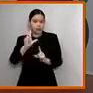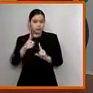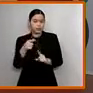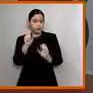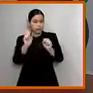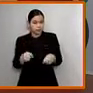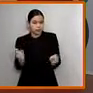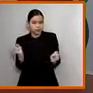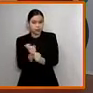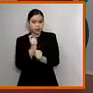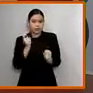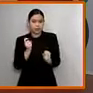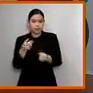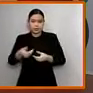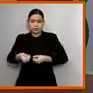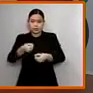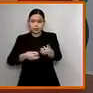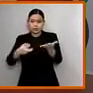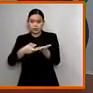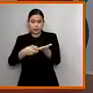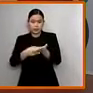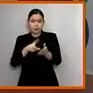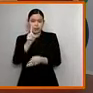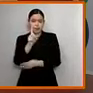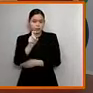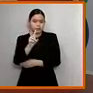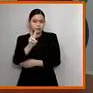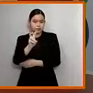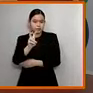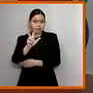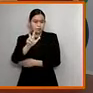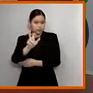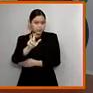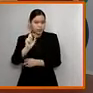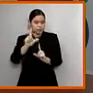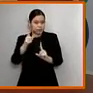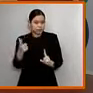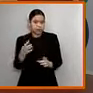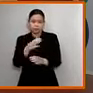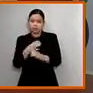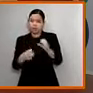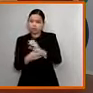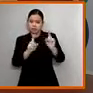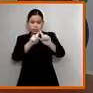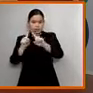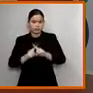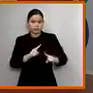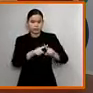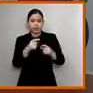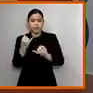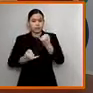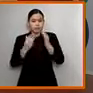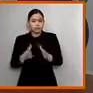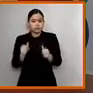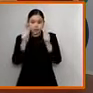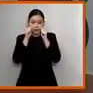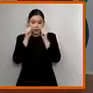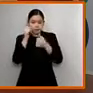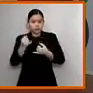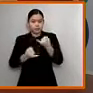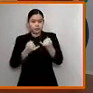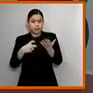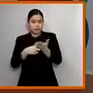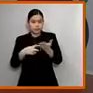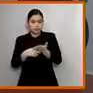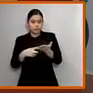podrían ganar cupones canjeables de 100, 200 y hasta 300 lempiras en productos. Jugadores, atentos con su boleto de Toda 3, que a